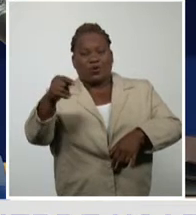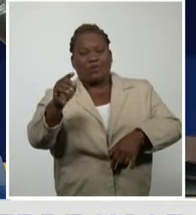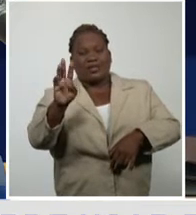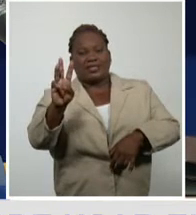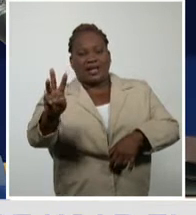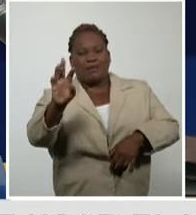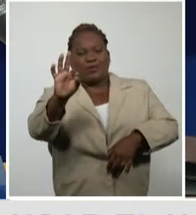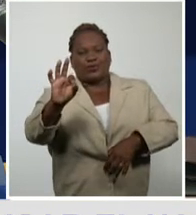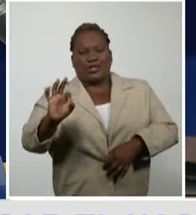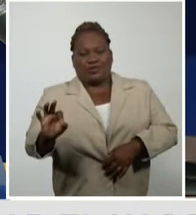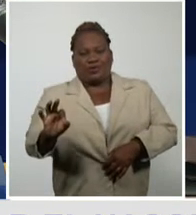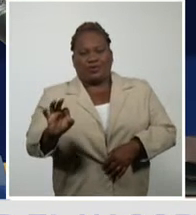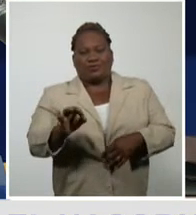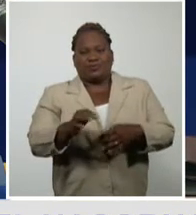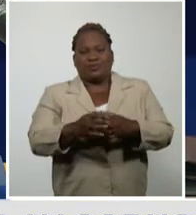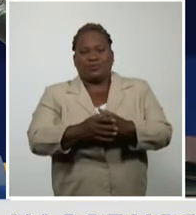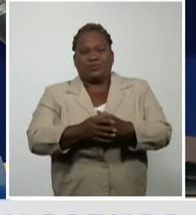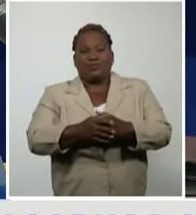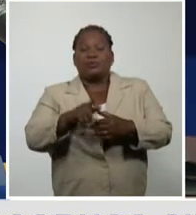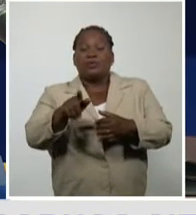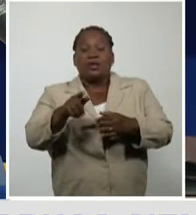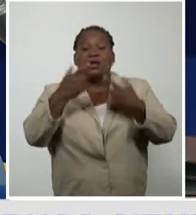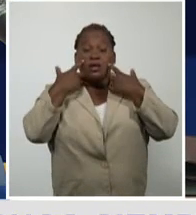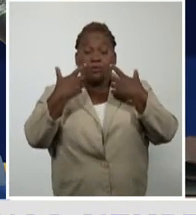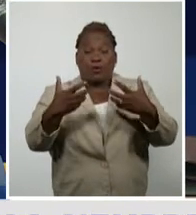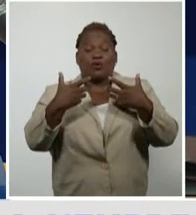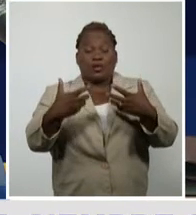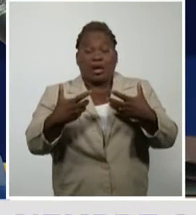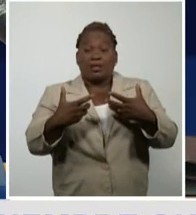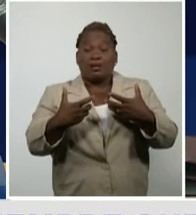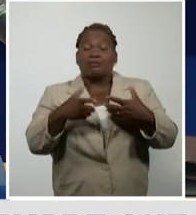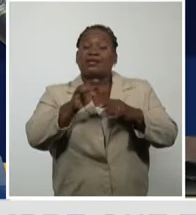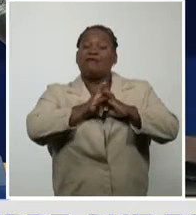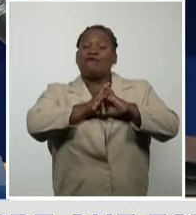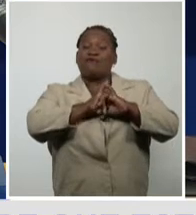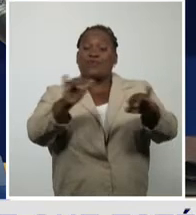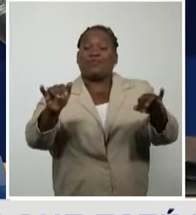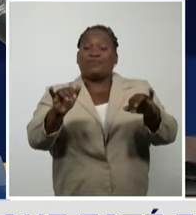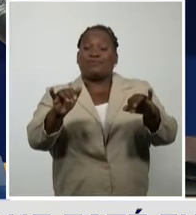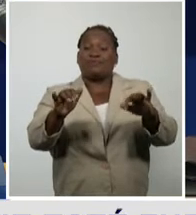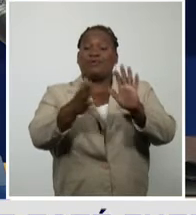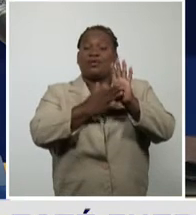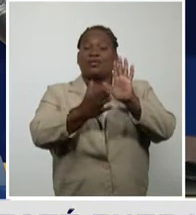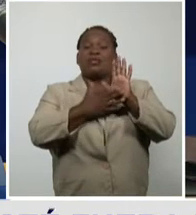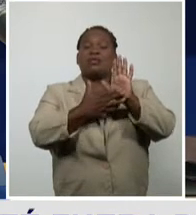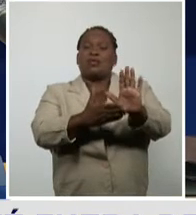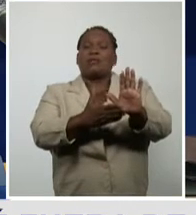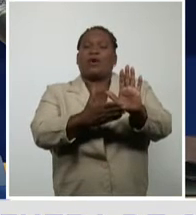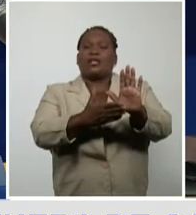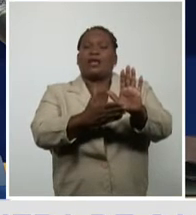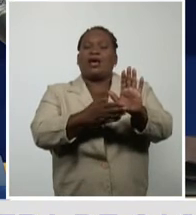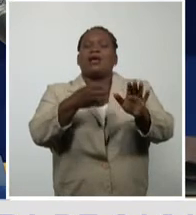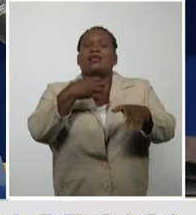48,3%. Dato muy importante porque además demuestra dónde tenemos que seguir